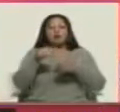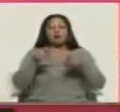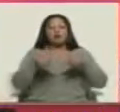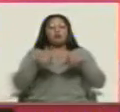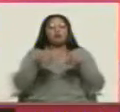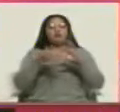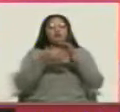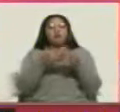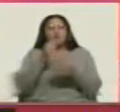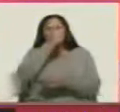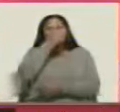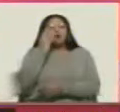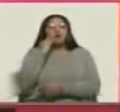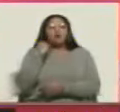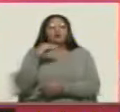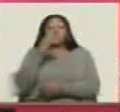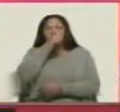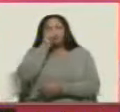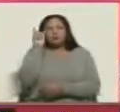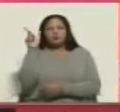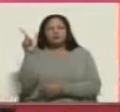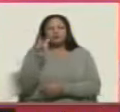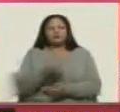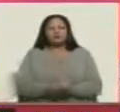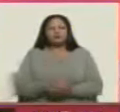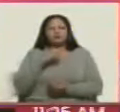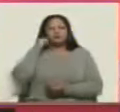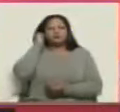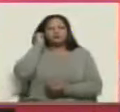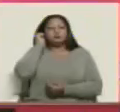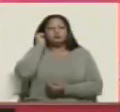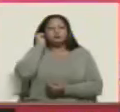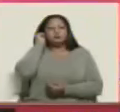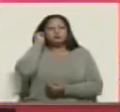y la JPSUV para